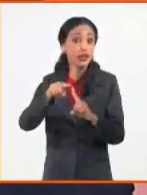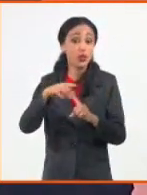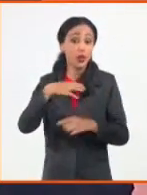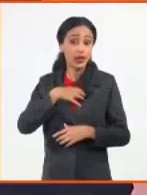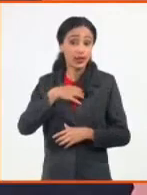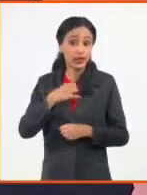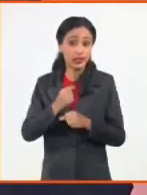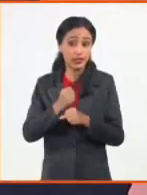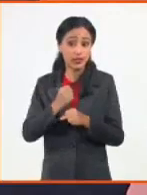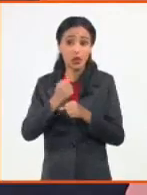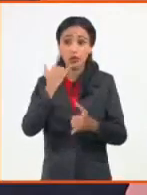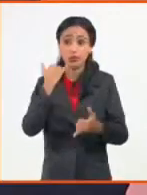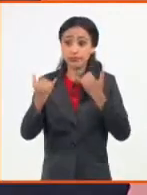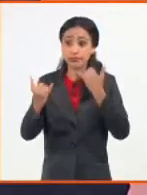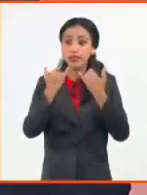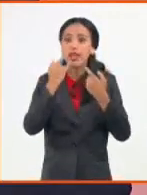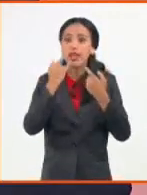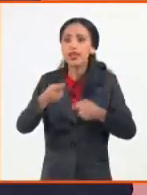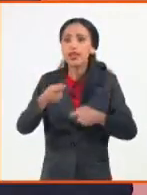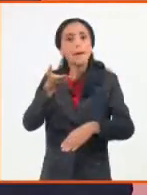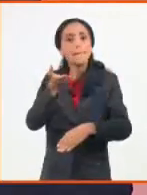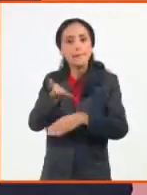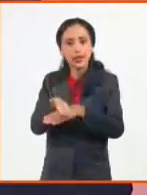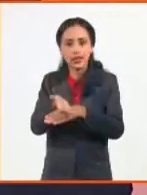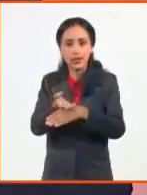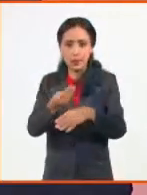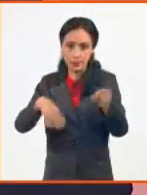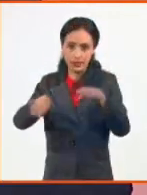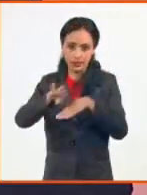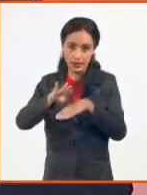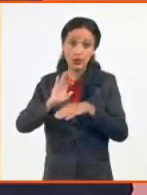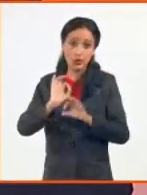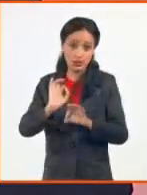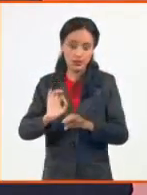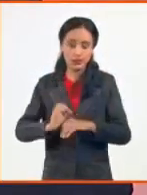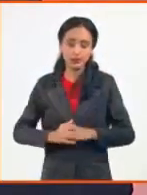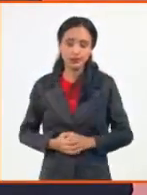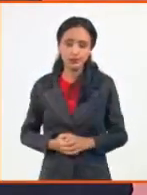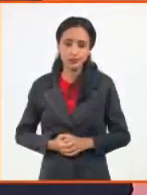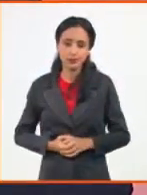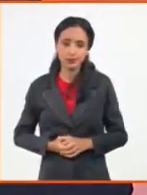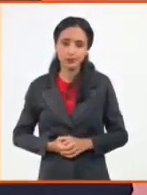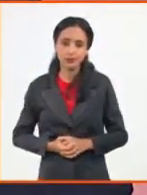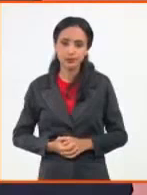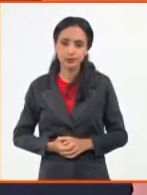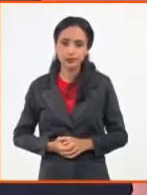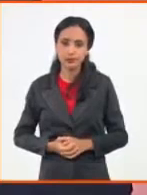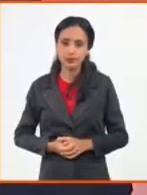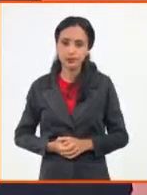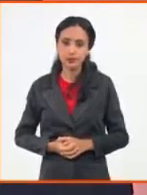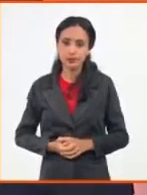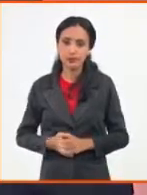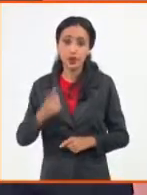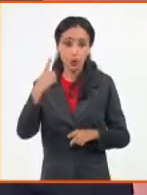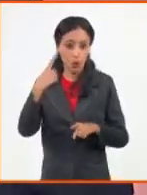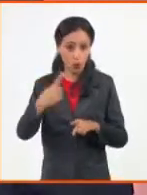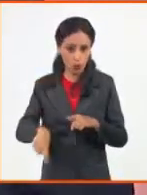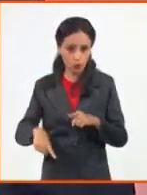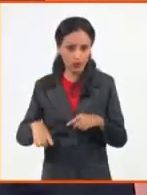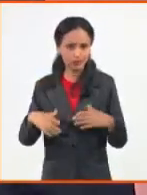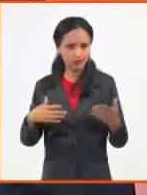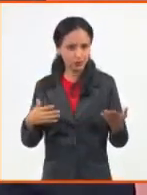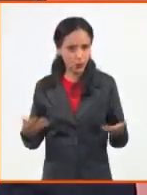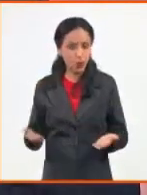tiene que exigir y tiene que velar hay otro por ejemplo que es la responsabilidad de atender